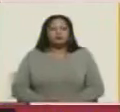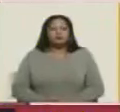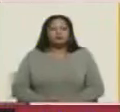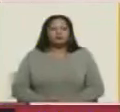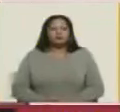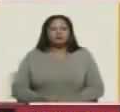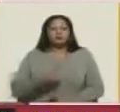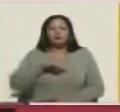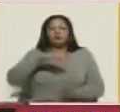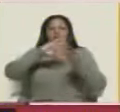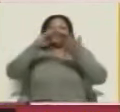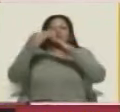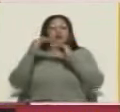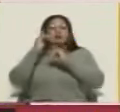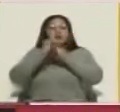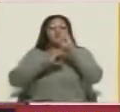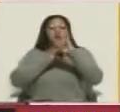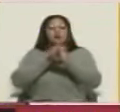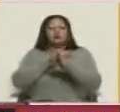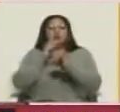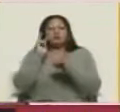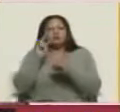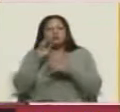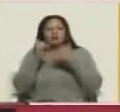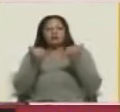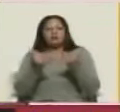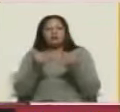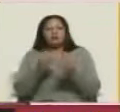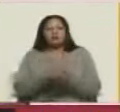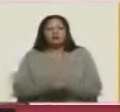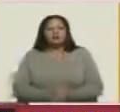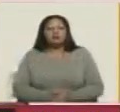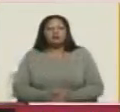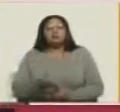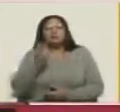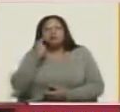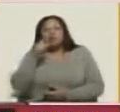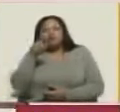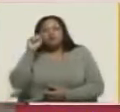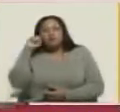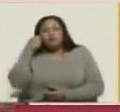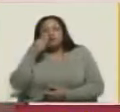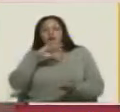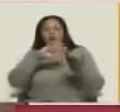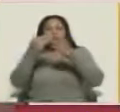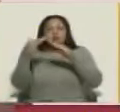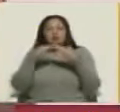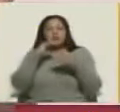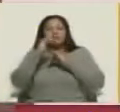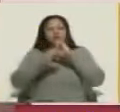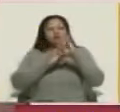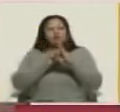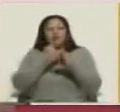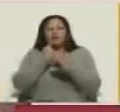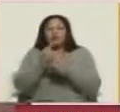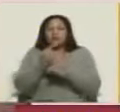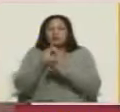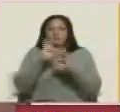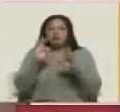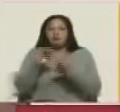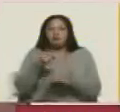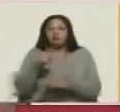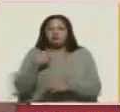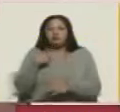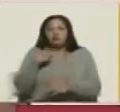comunidad internacional debería estar viendo. Mira, recuerda que esa comunidad internacional, decían, a mí no me consta,